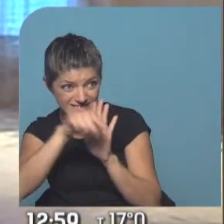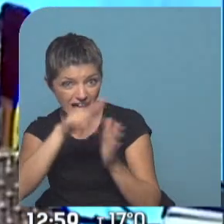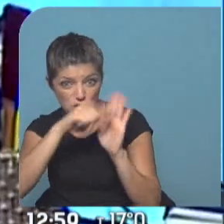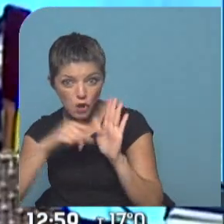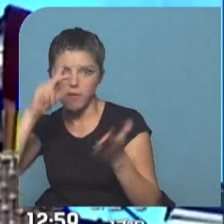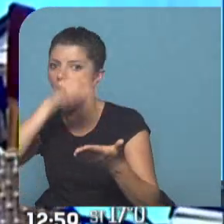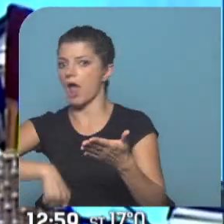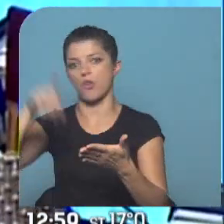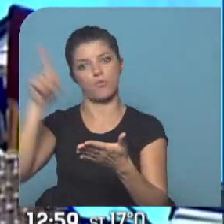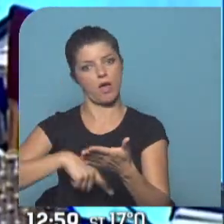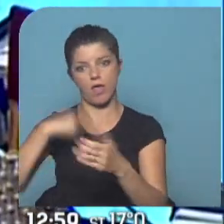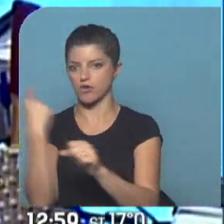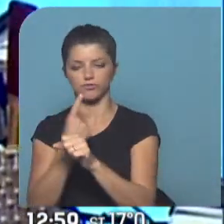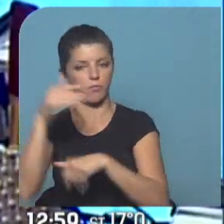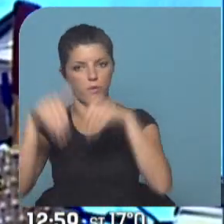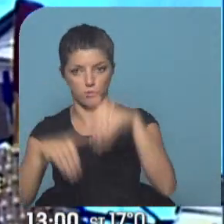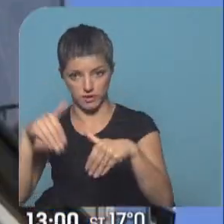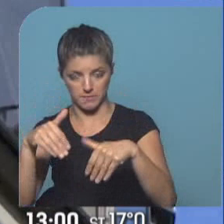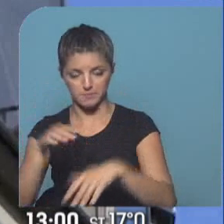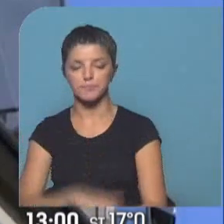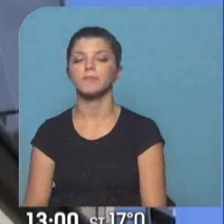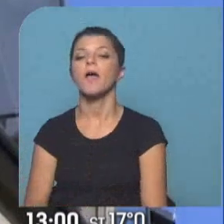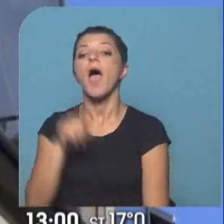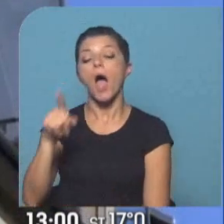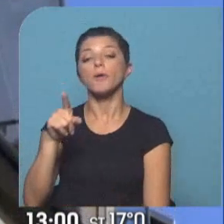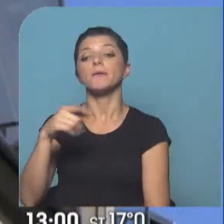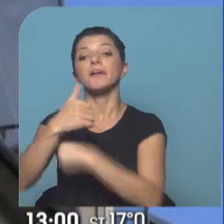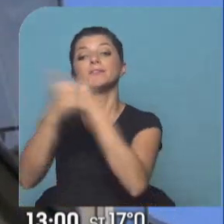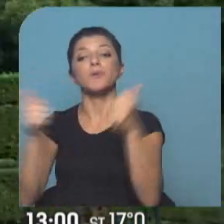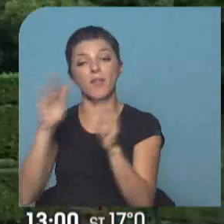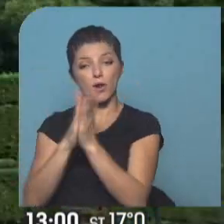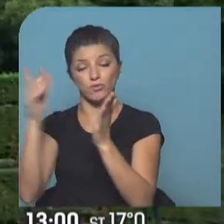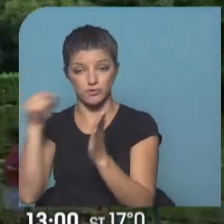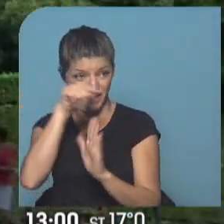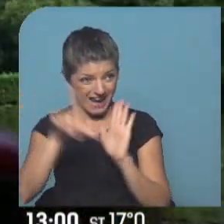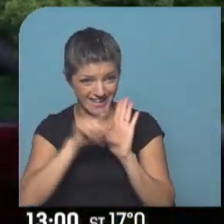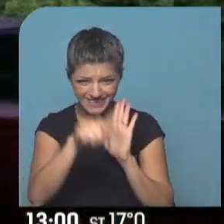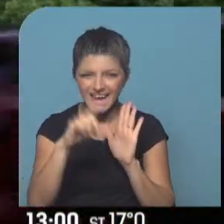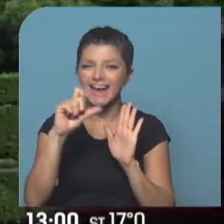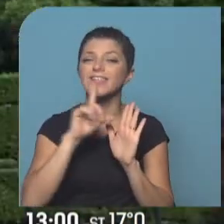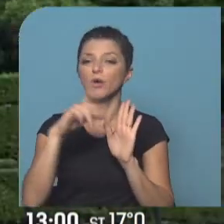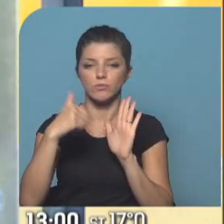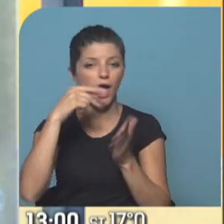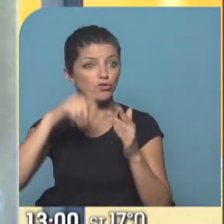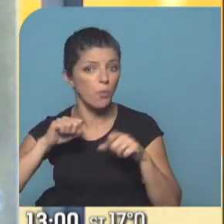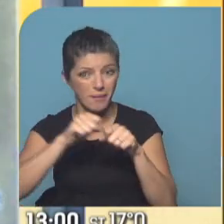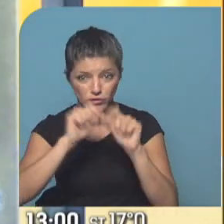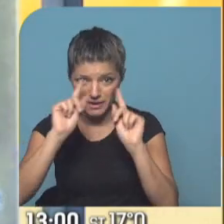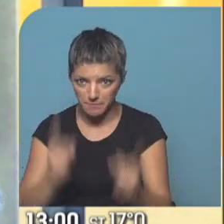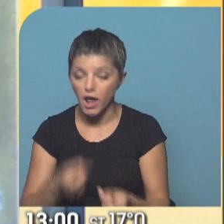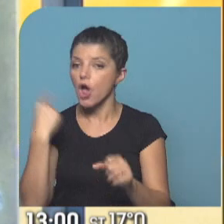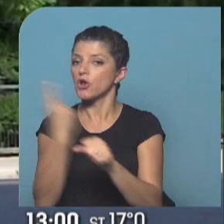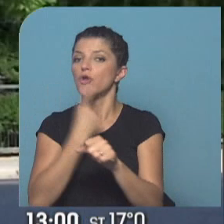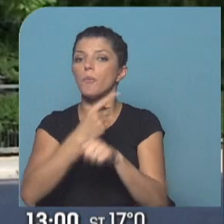celebre. A tono con la Moncloa, el Tribunal Constitucional suspendió la ley catalana del referéndum y su decreto de